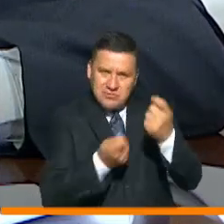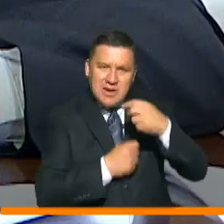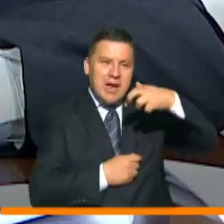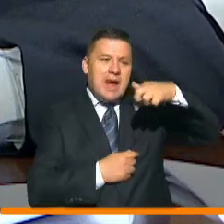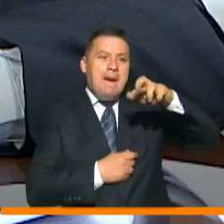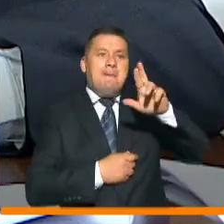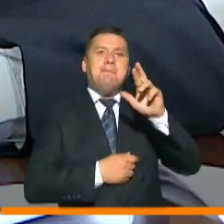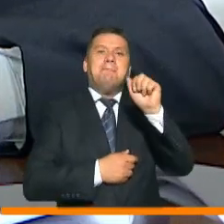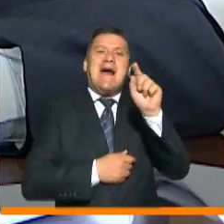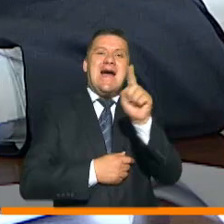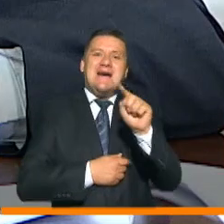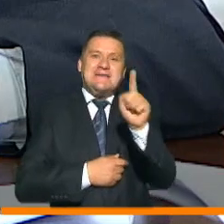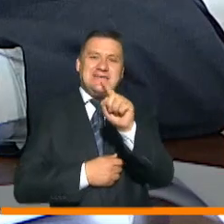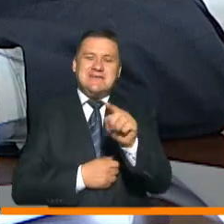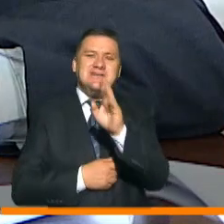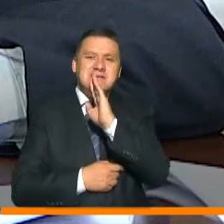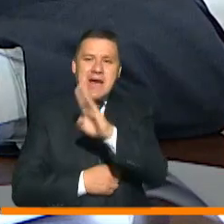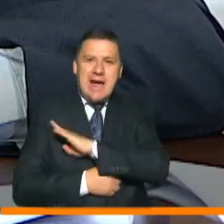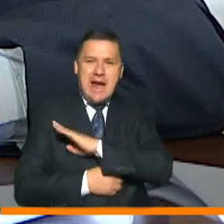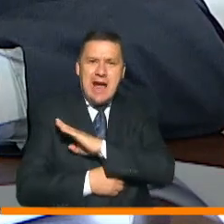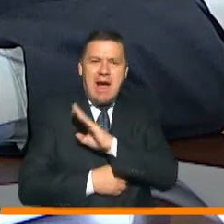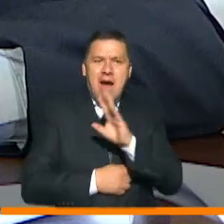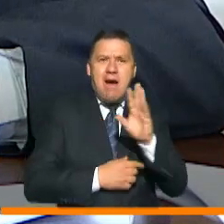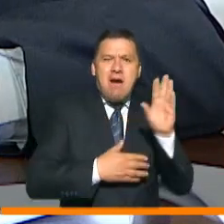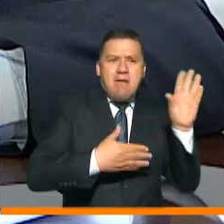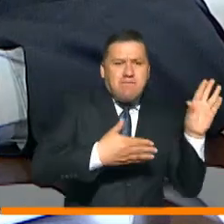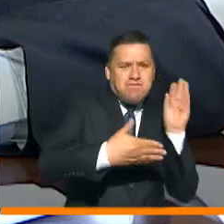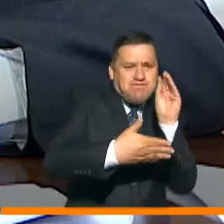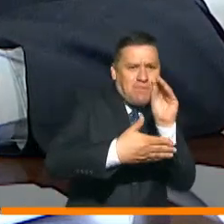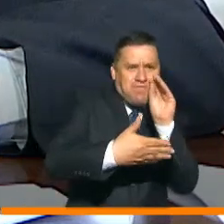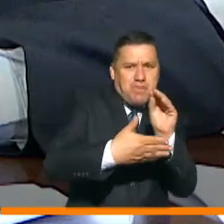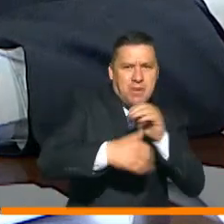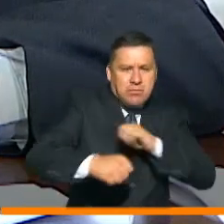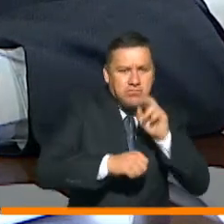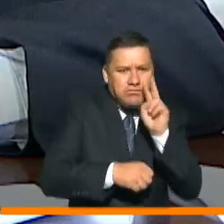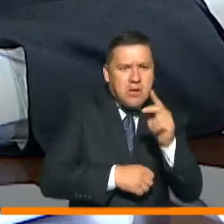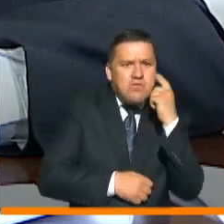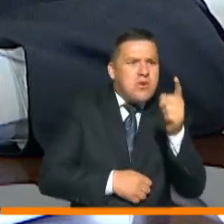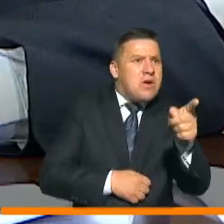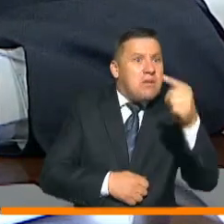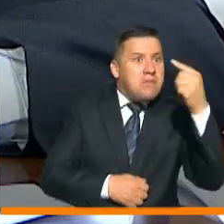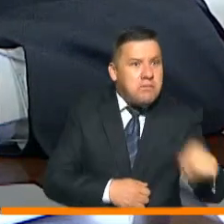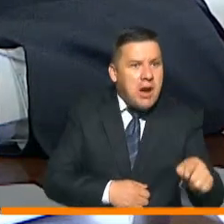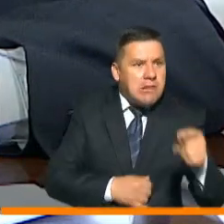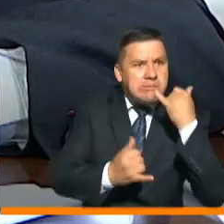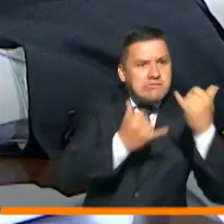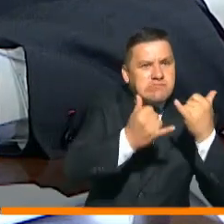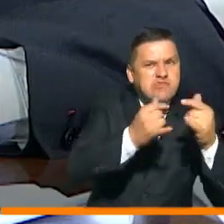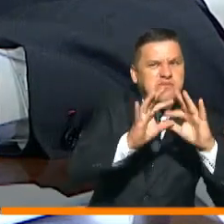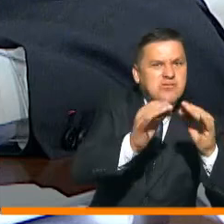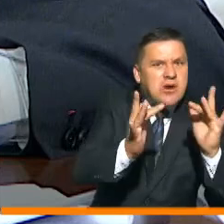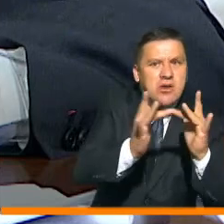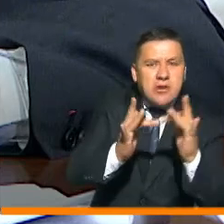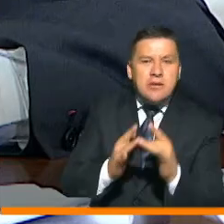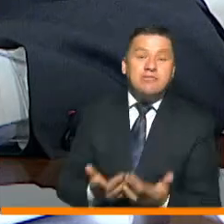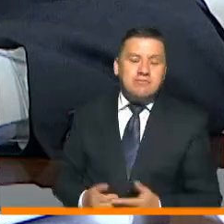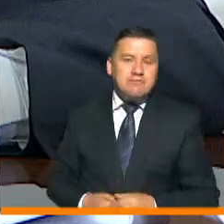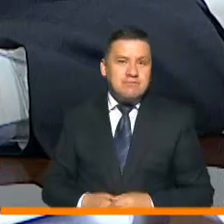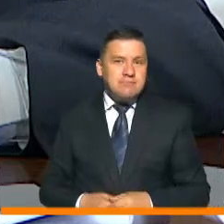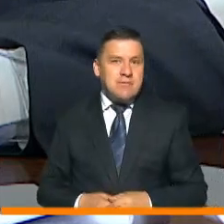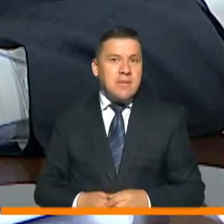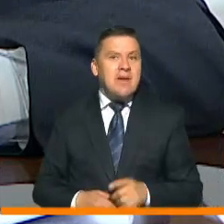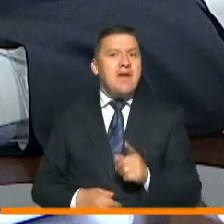PRAS por parte de todos los actores del sistema para garantizar la búsqueda activa, el aislamiento y la toma de pruebas. Motivación